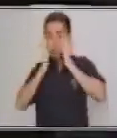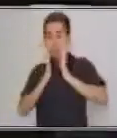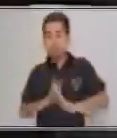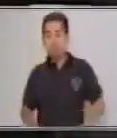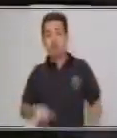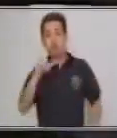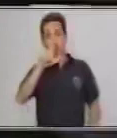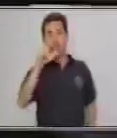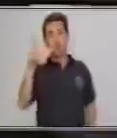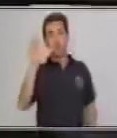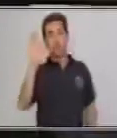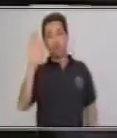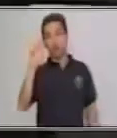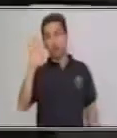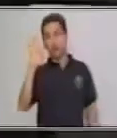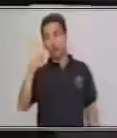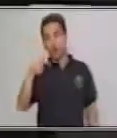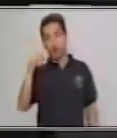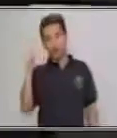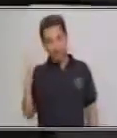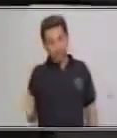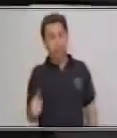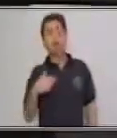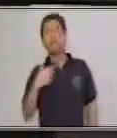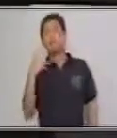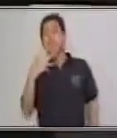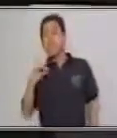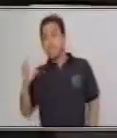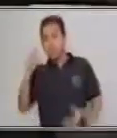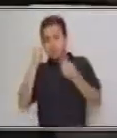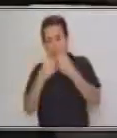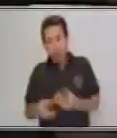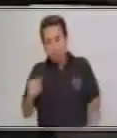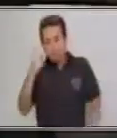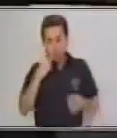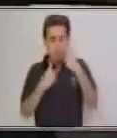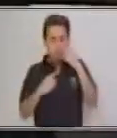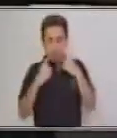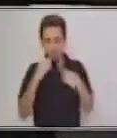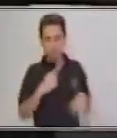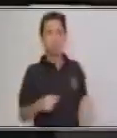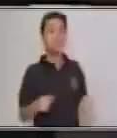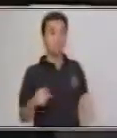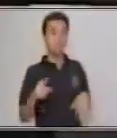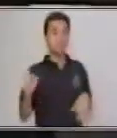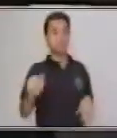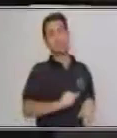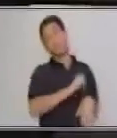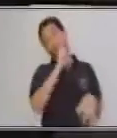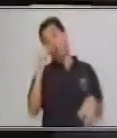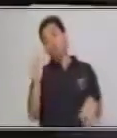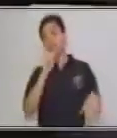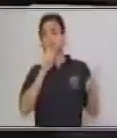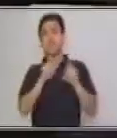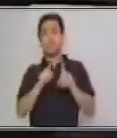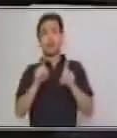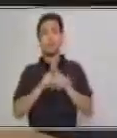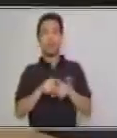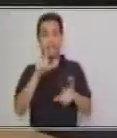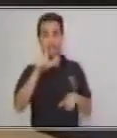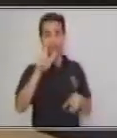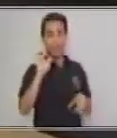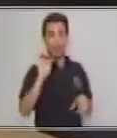los ha perdido. También tenemos otras leyendas, como por ejemplo la leyenda del sombrero. Esos